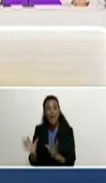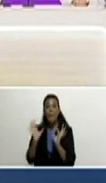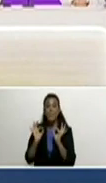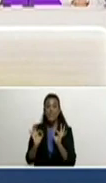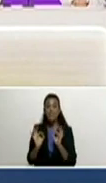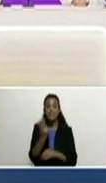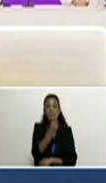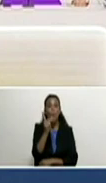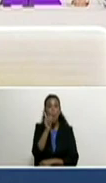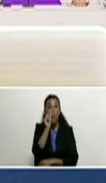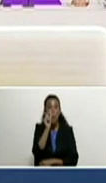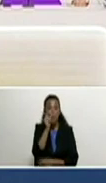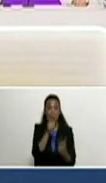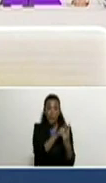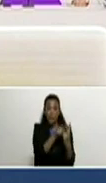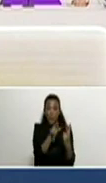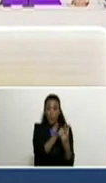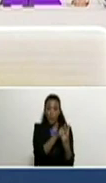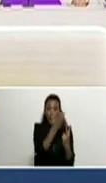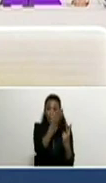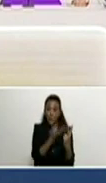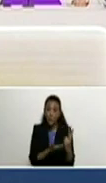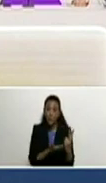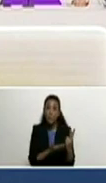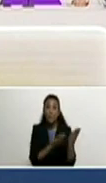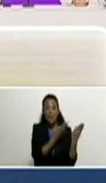dos hombres.